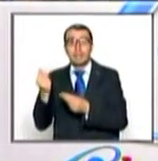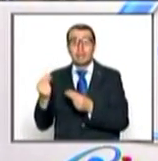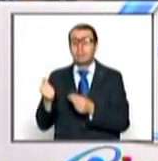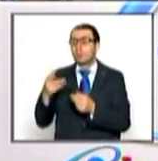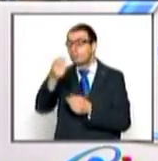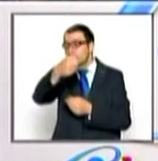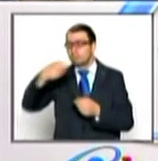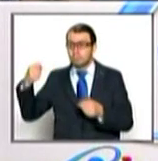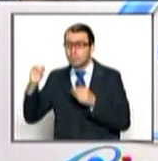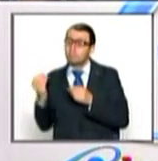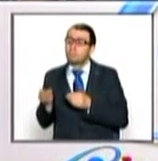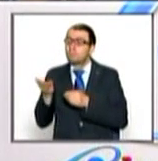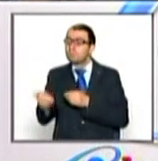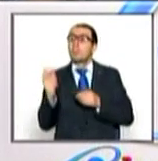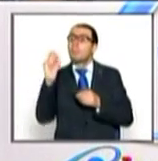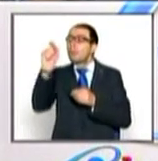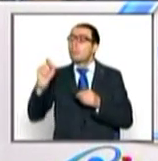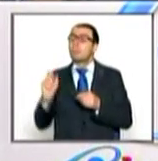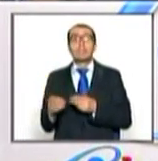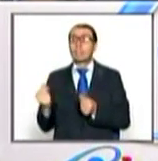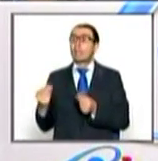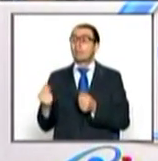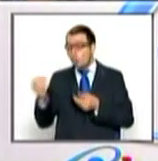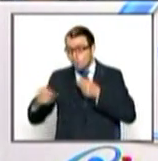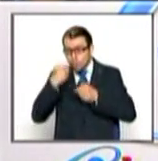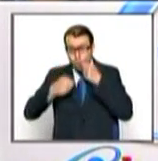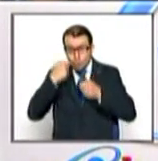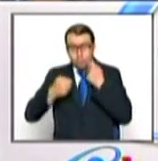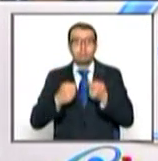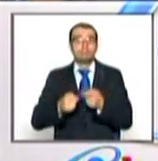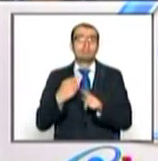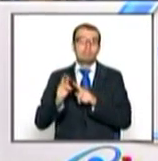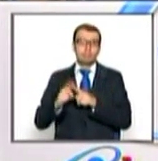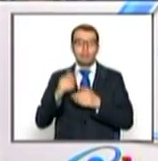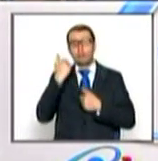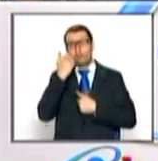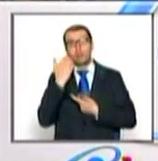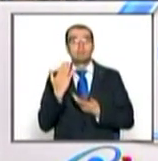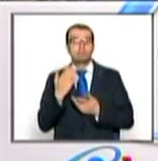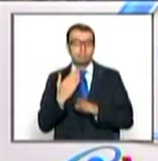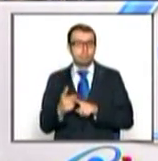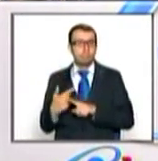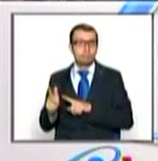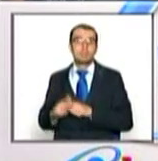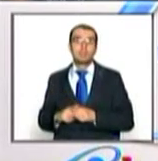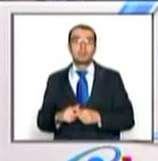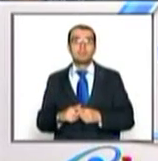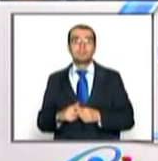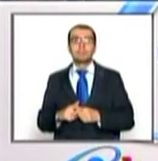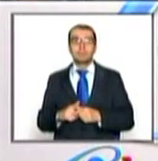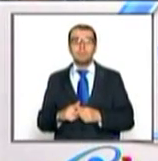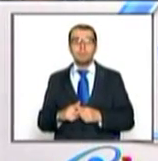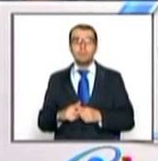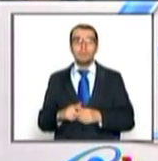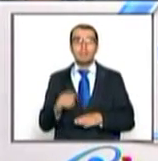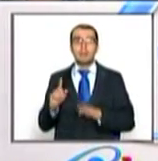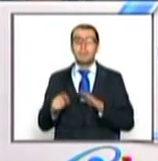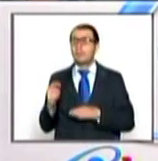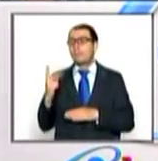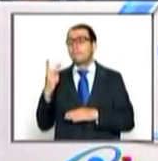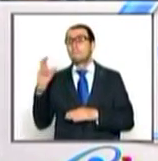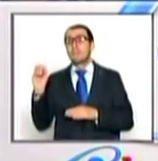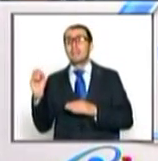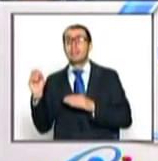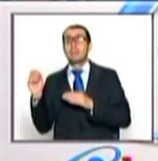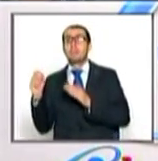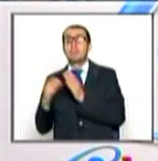porque el afán que nos trae el trabajo y la vida diaria nos ha hecho alimentarnos mal. Y por eso consumimos casi 20 veces más el omega 6 que necesitamos